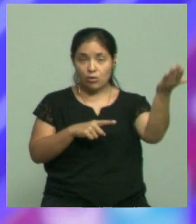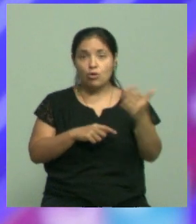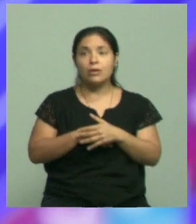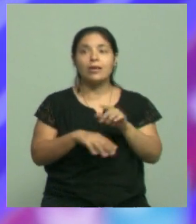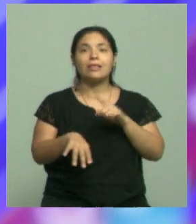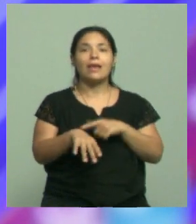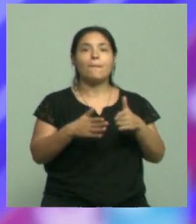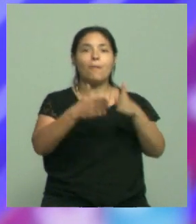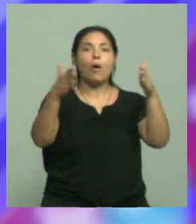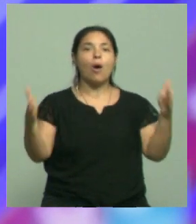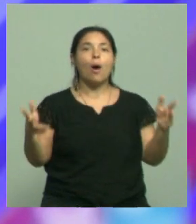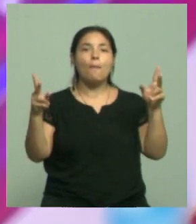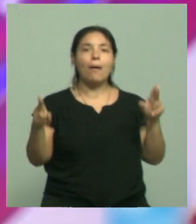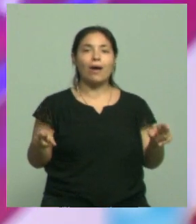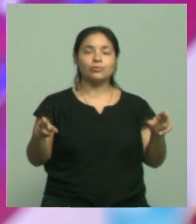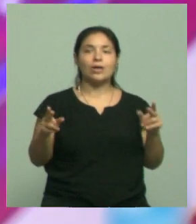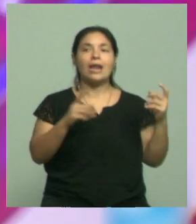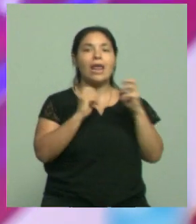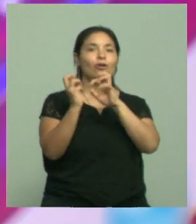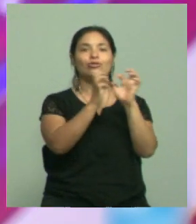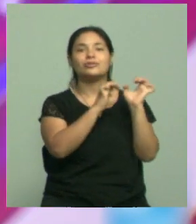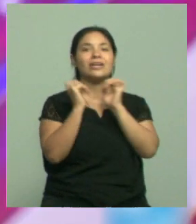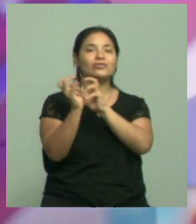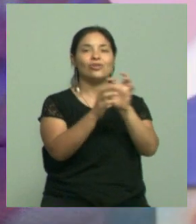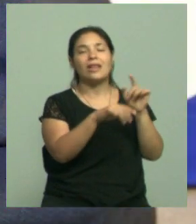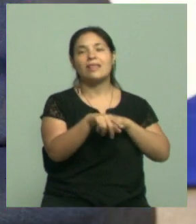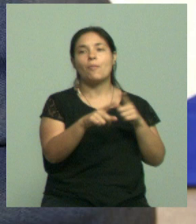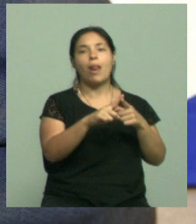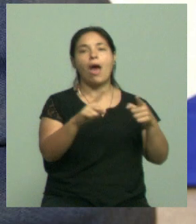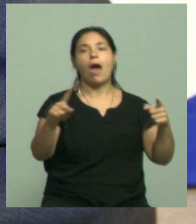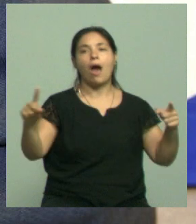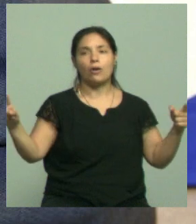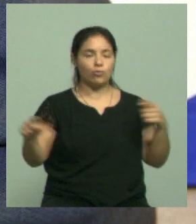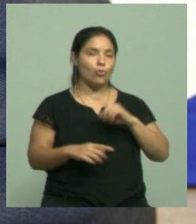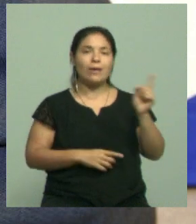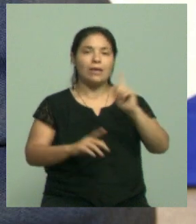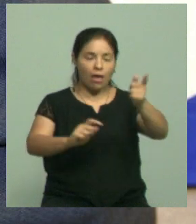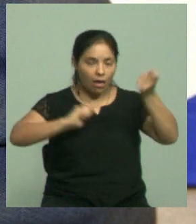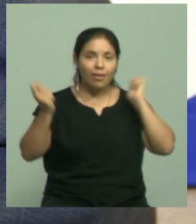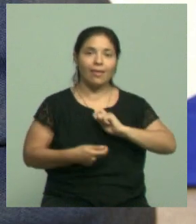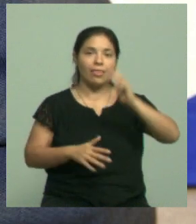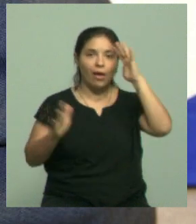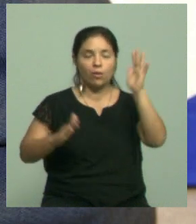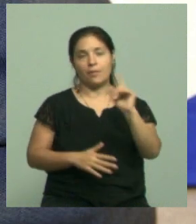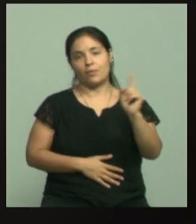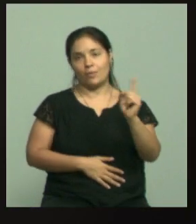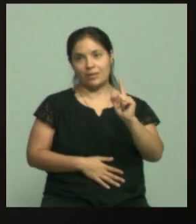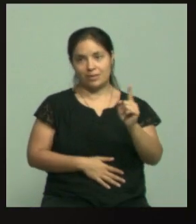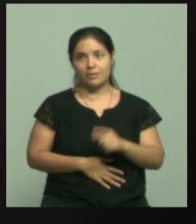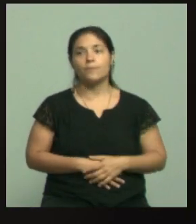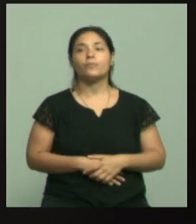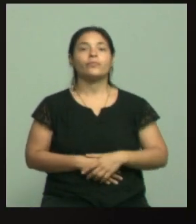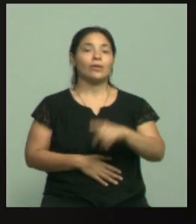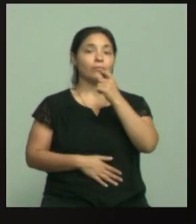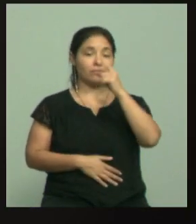y largos procesos de negociación, no de cambios radicales. Lo cierto es que nosotros cada vez más, hay dos cuestiones.